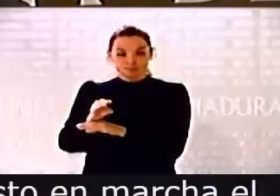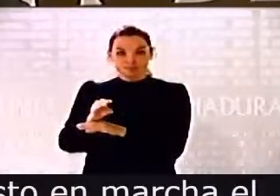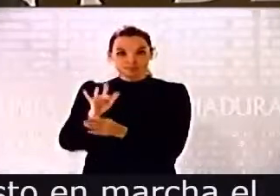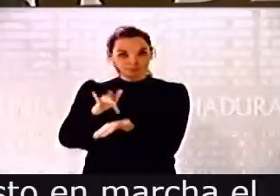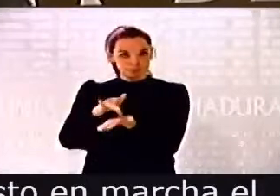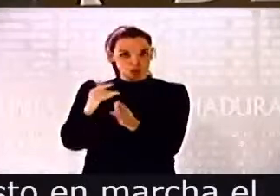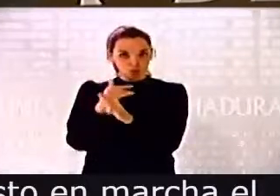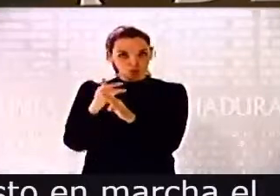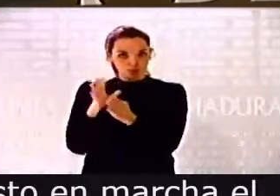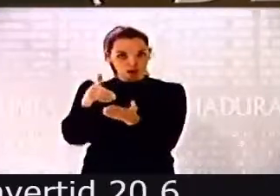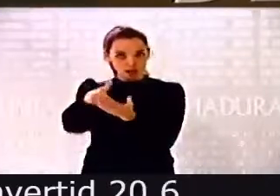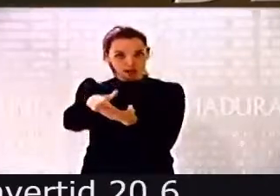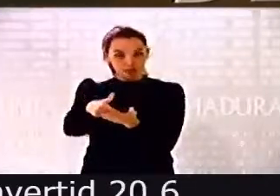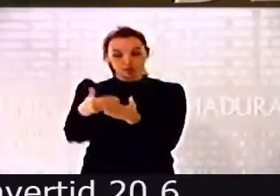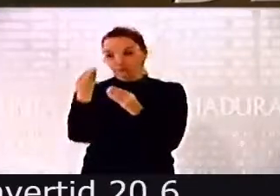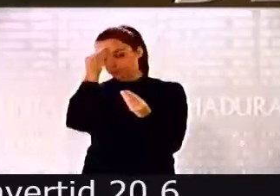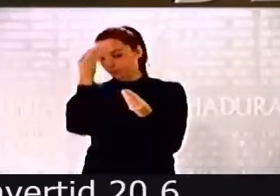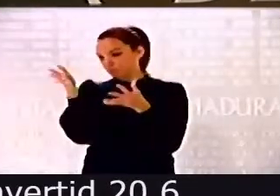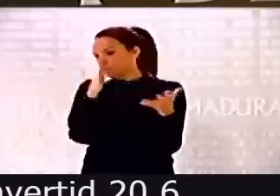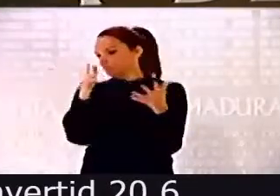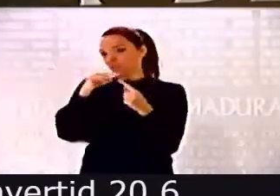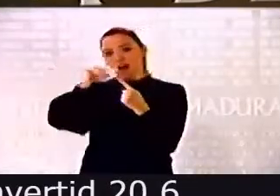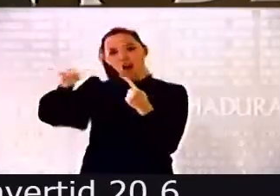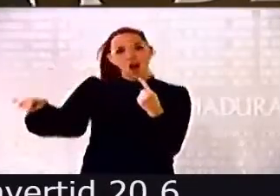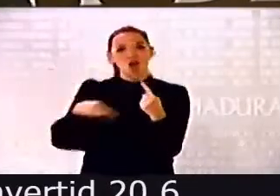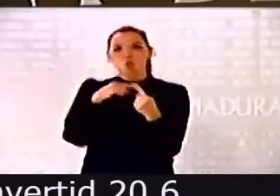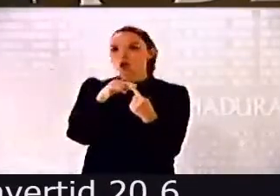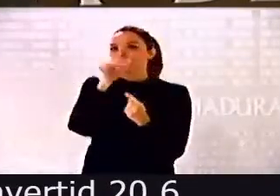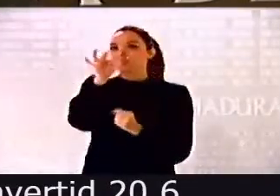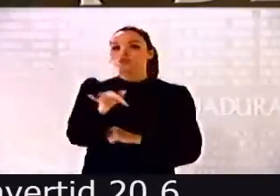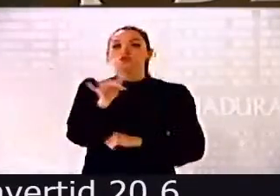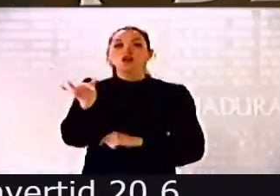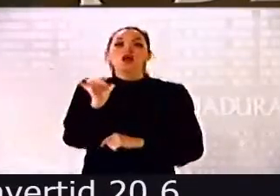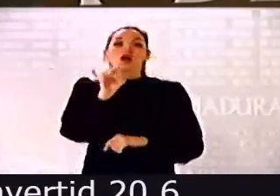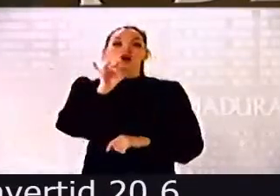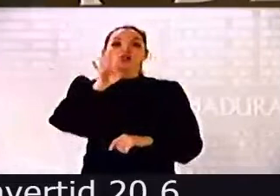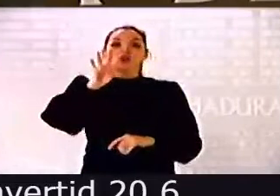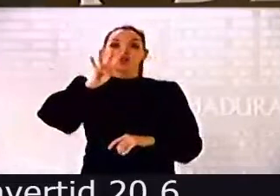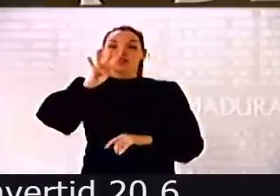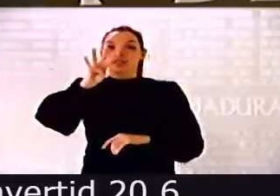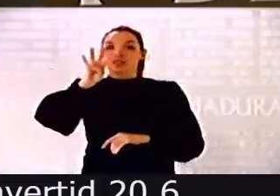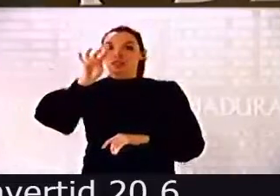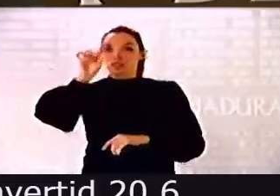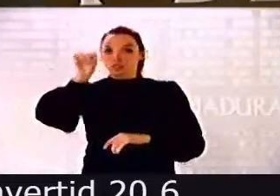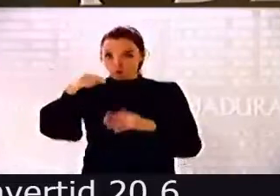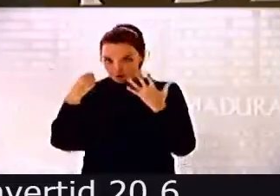y la previsión del gasto anual se irá a los 14,8 millones de euros.